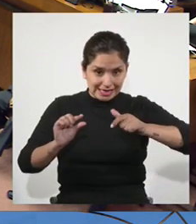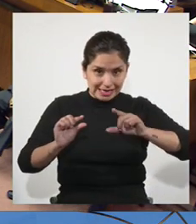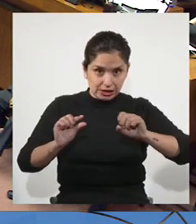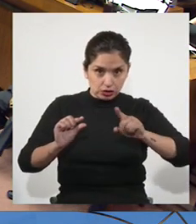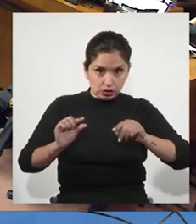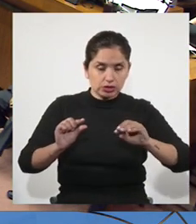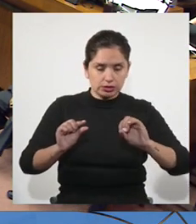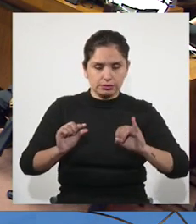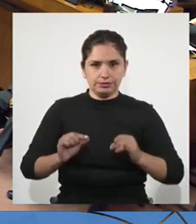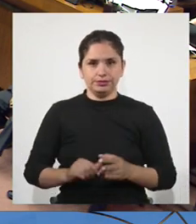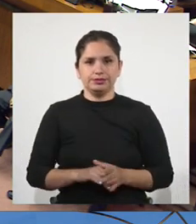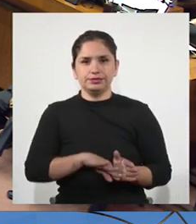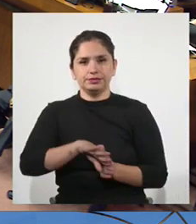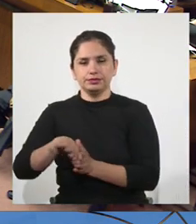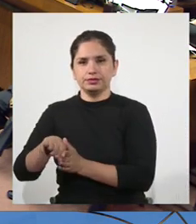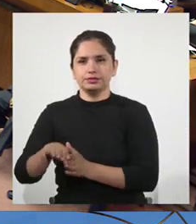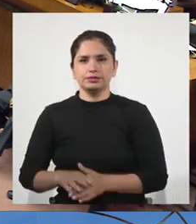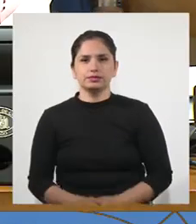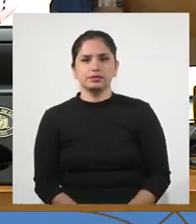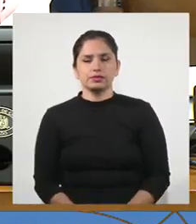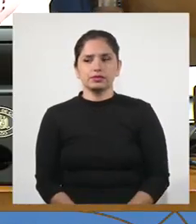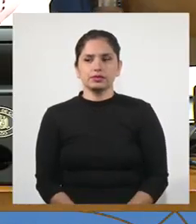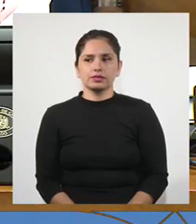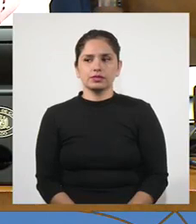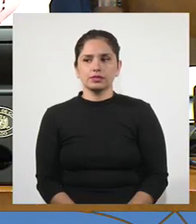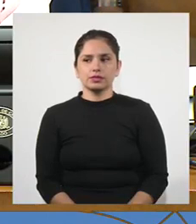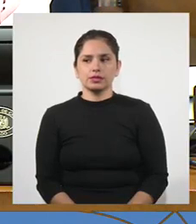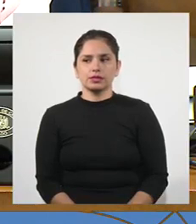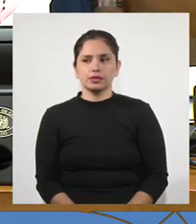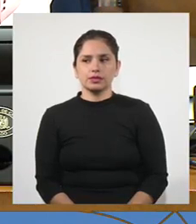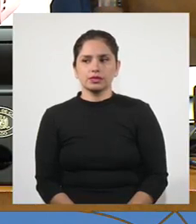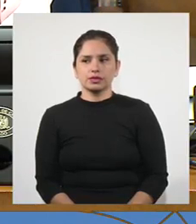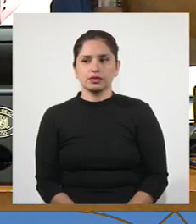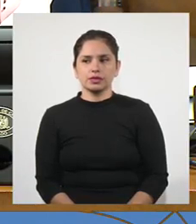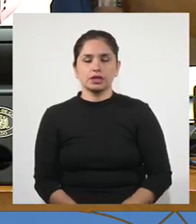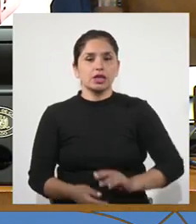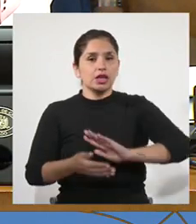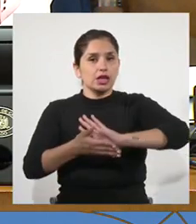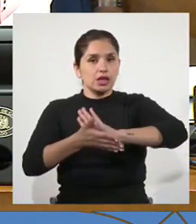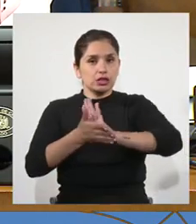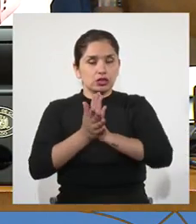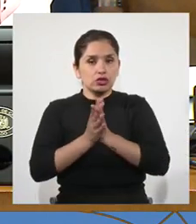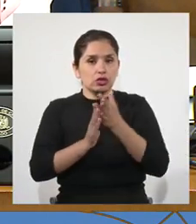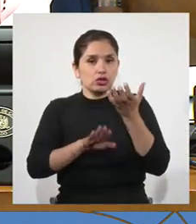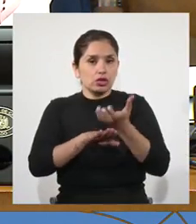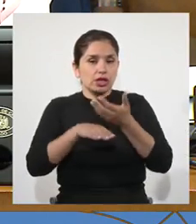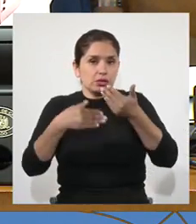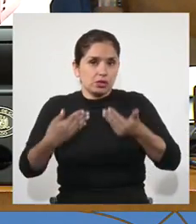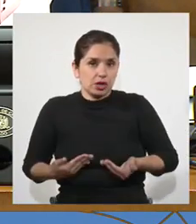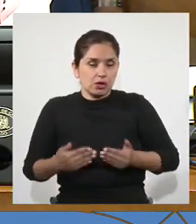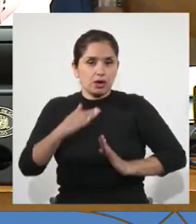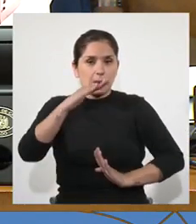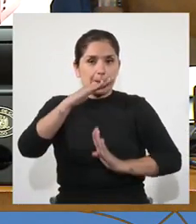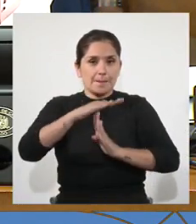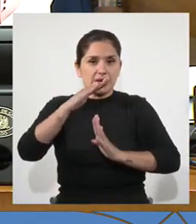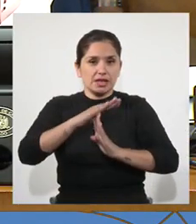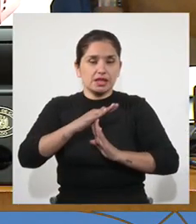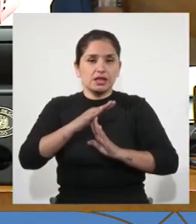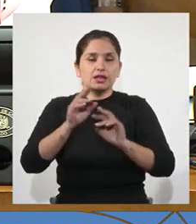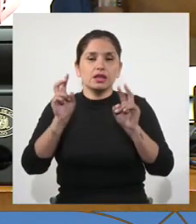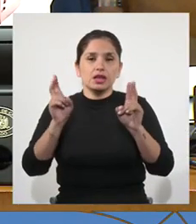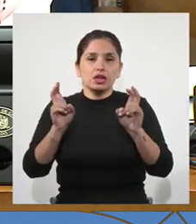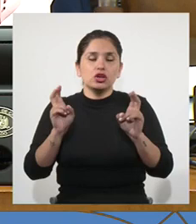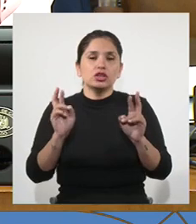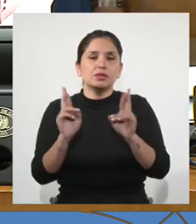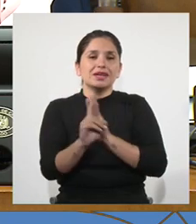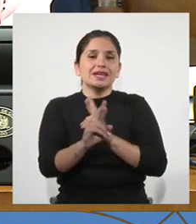Bien, en materia de partida de transporte es todo lo que tenemos por ahora, habiendo quedado pendiente solo aquellos aspectos